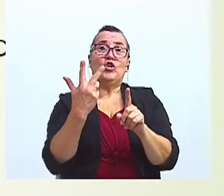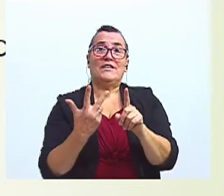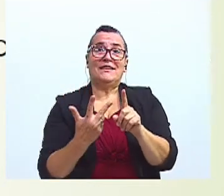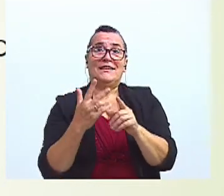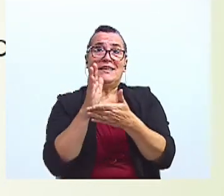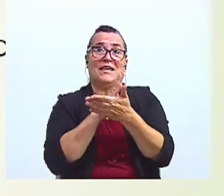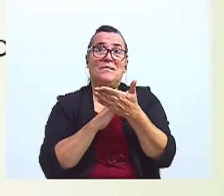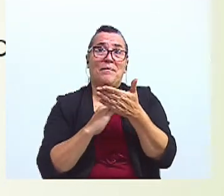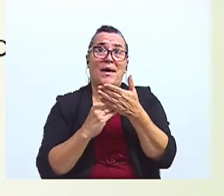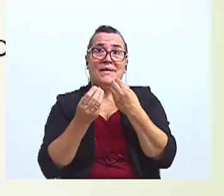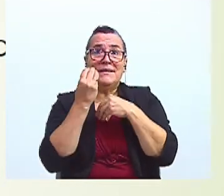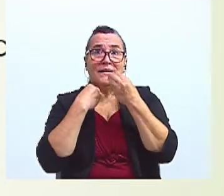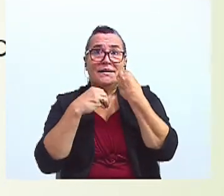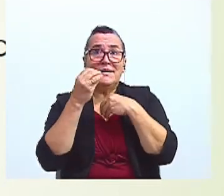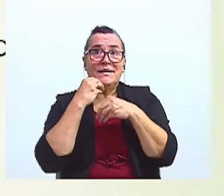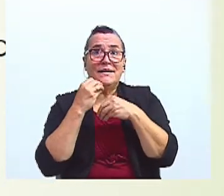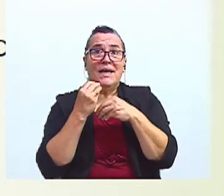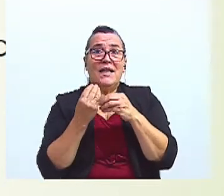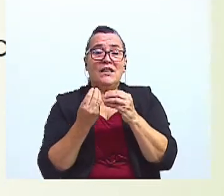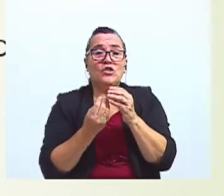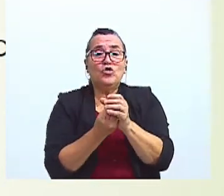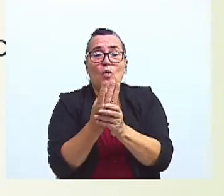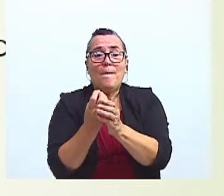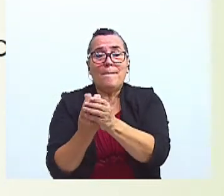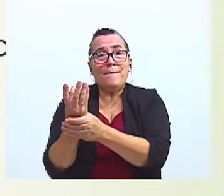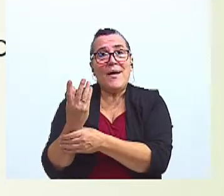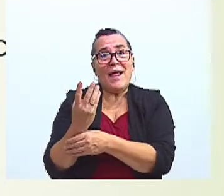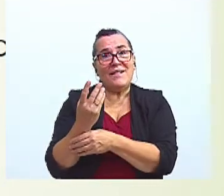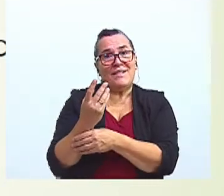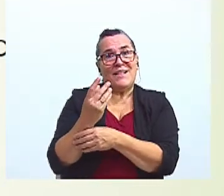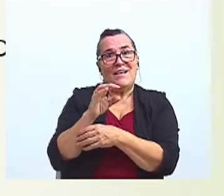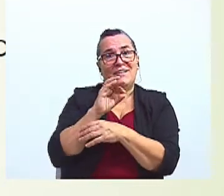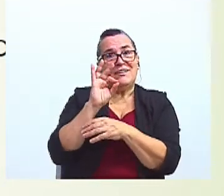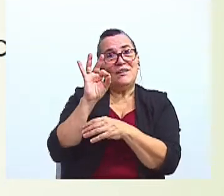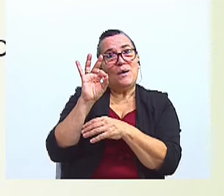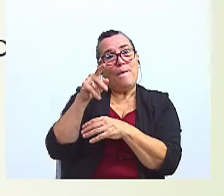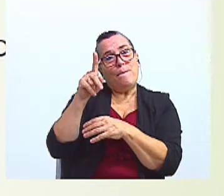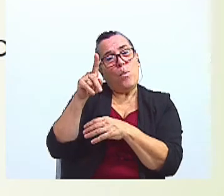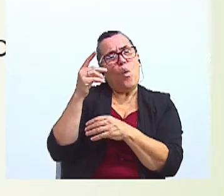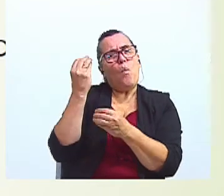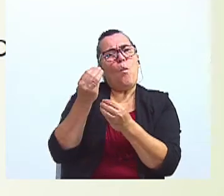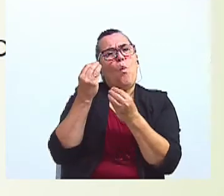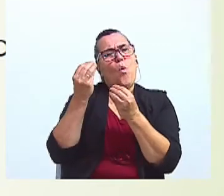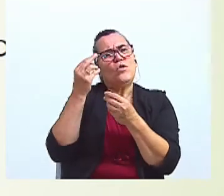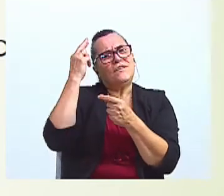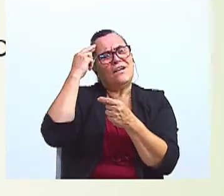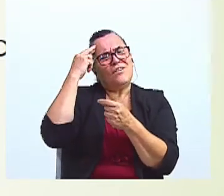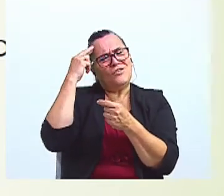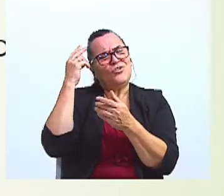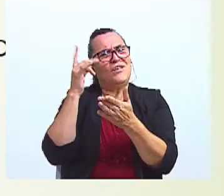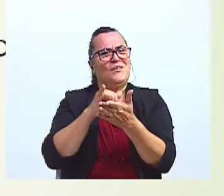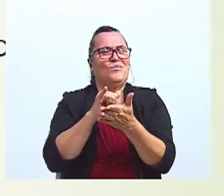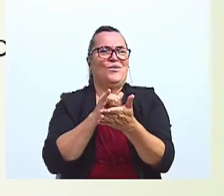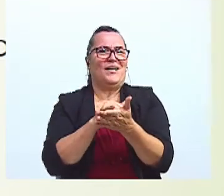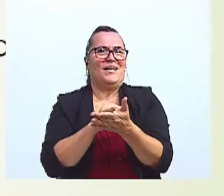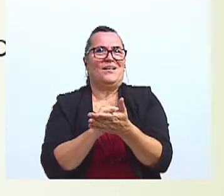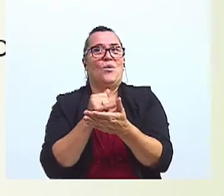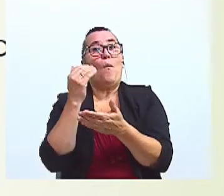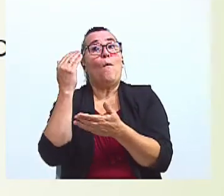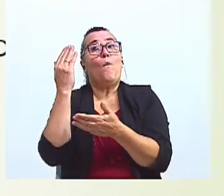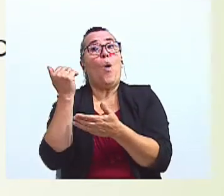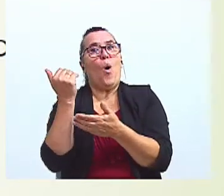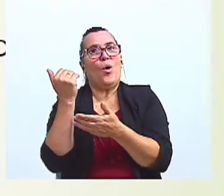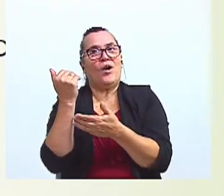son plantas polinizadas. Por lo tanto, son muchos los motivos porque